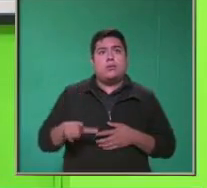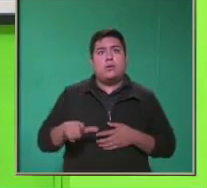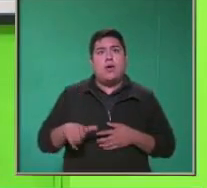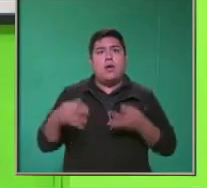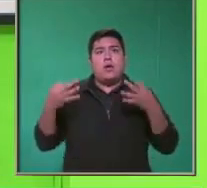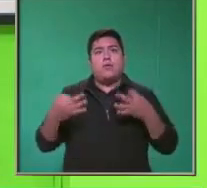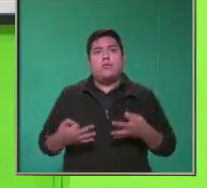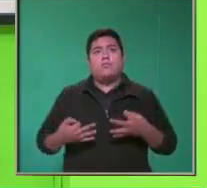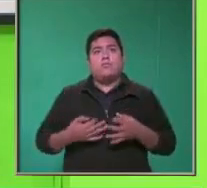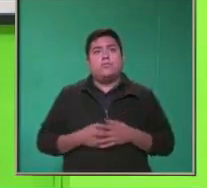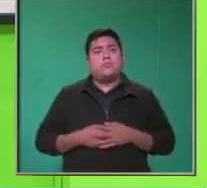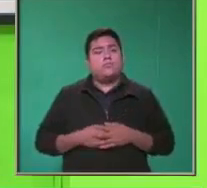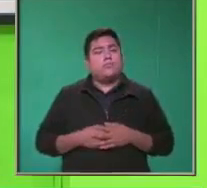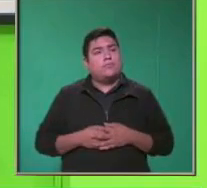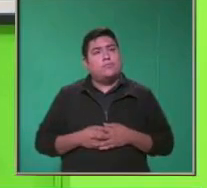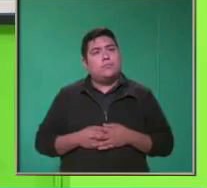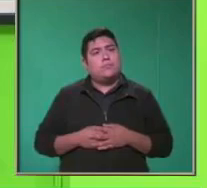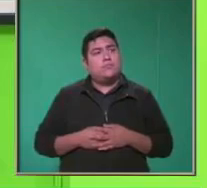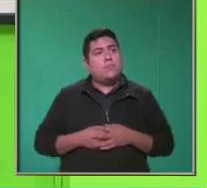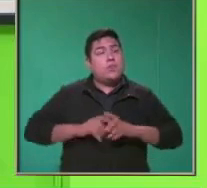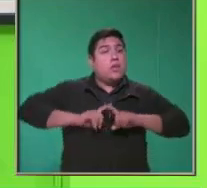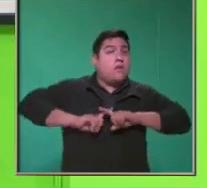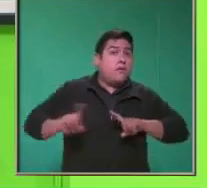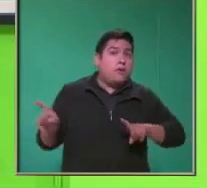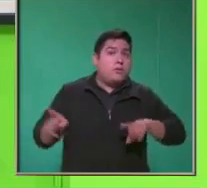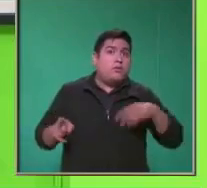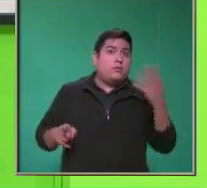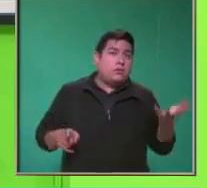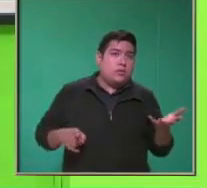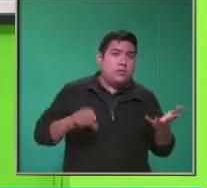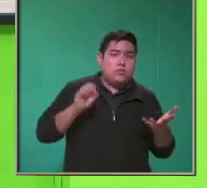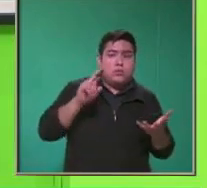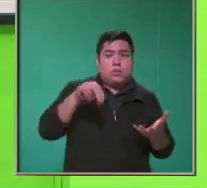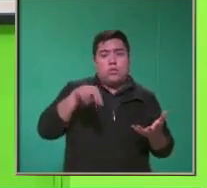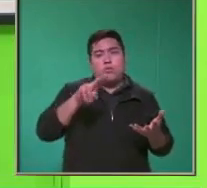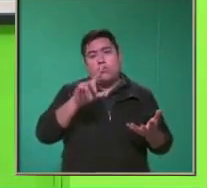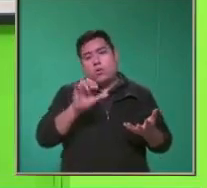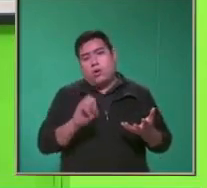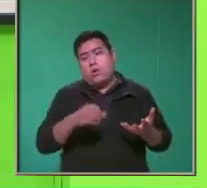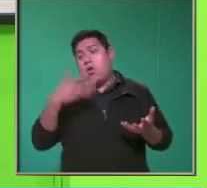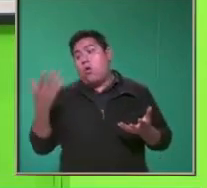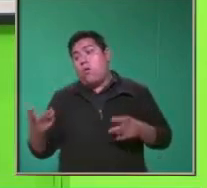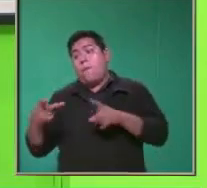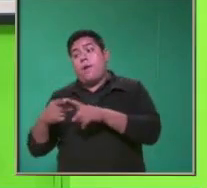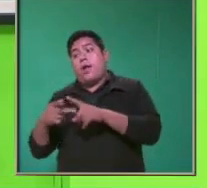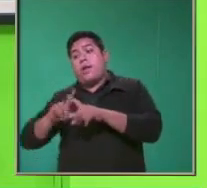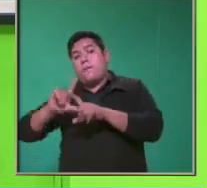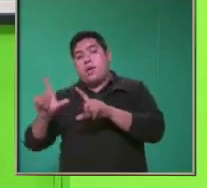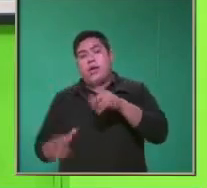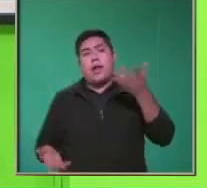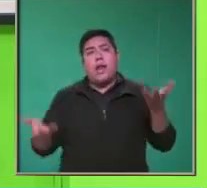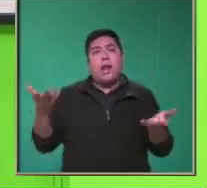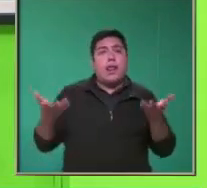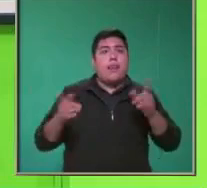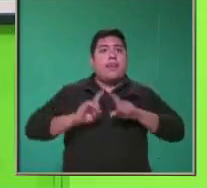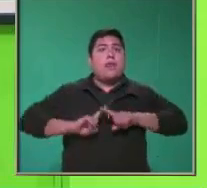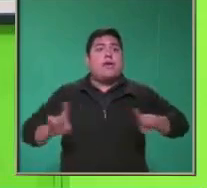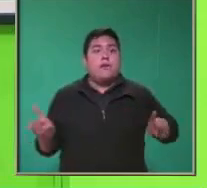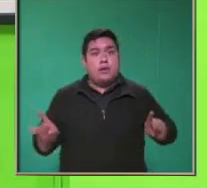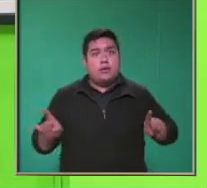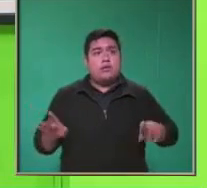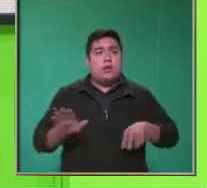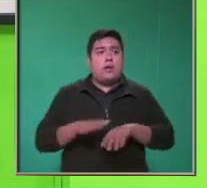especificar qué diferencia hay entre un santuario y un parque nacional, por qué les llaman de manera